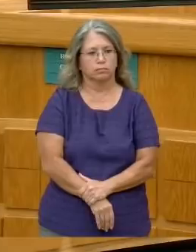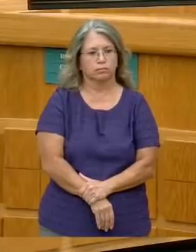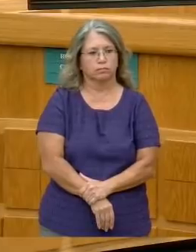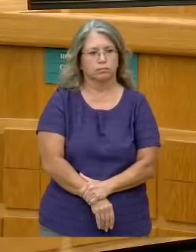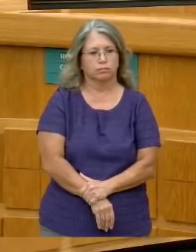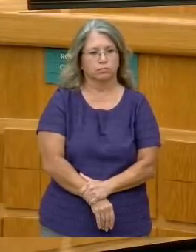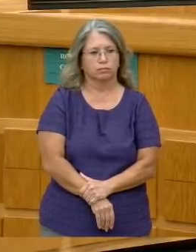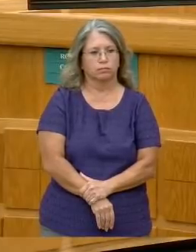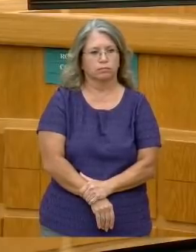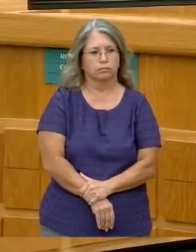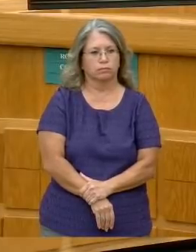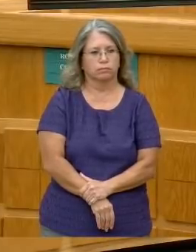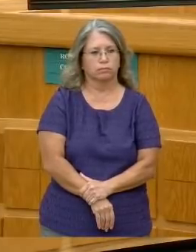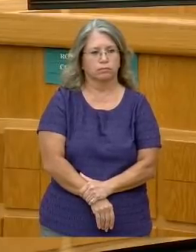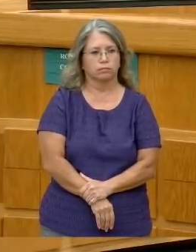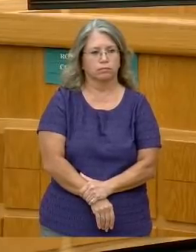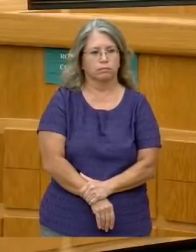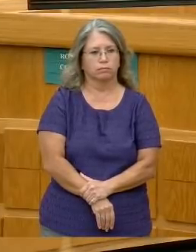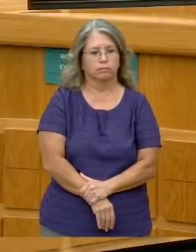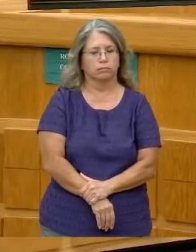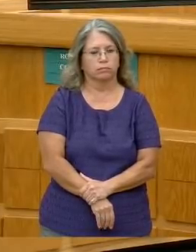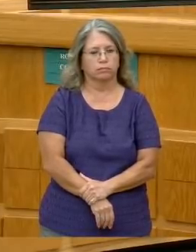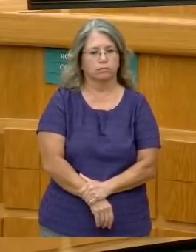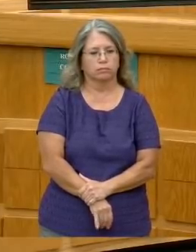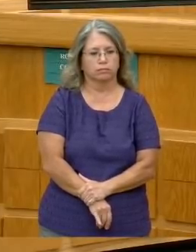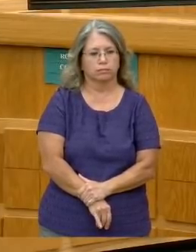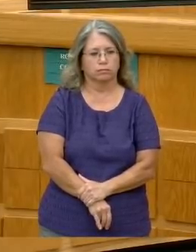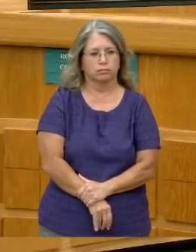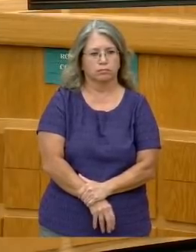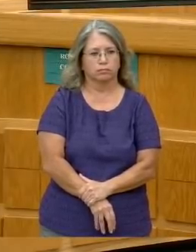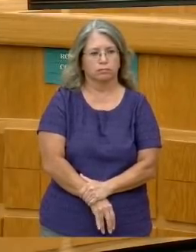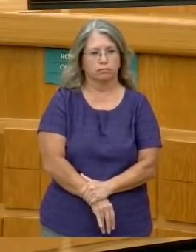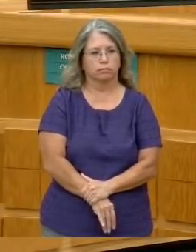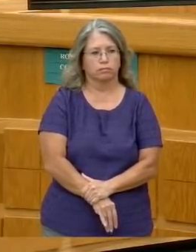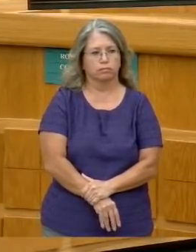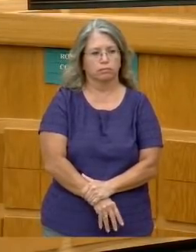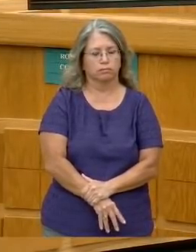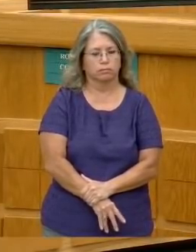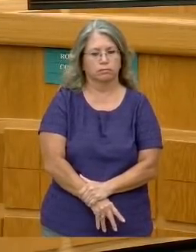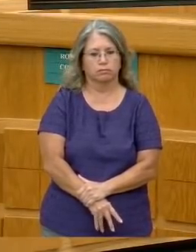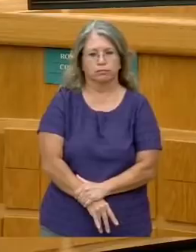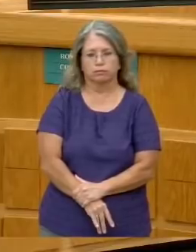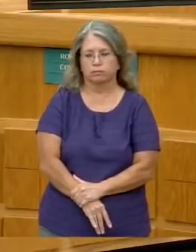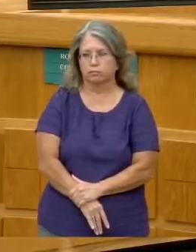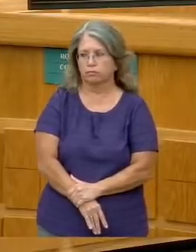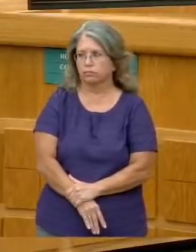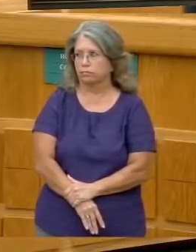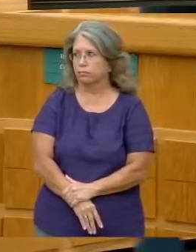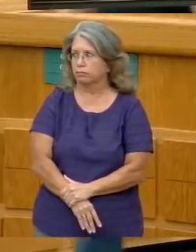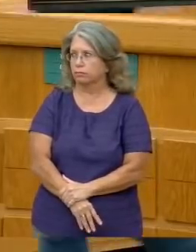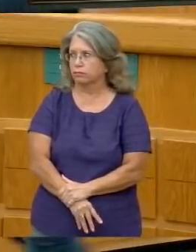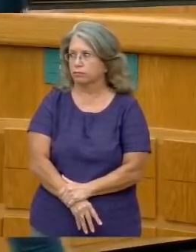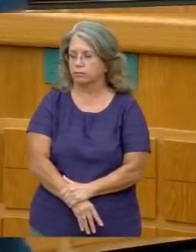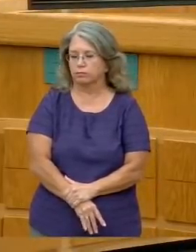vehículos en el área de la isla, mientras que durante el fin de semana del 4 de julio solamente 4,000. Recuerde, va a haber toque de